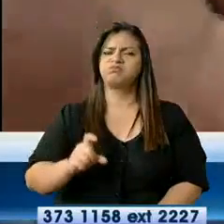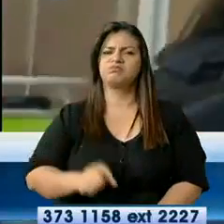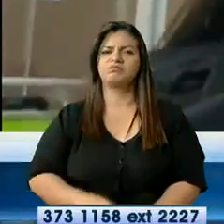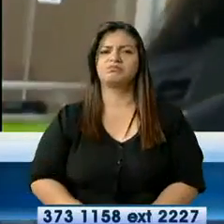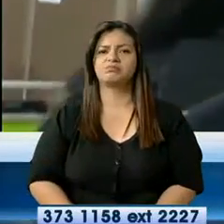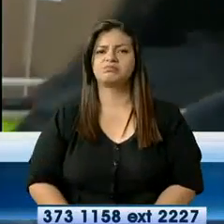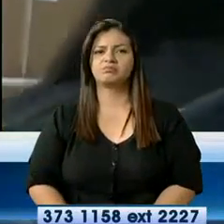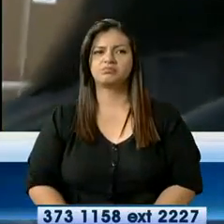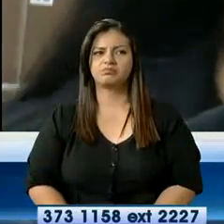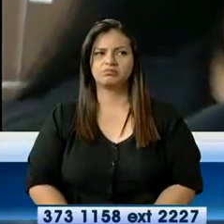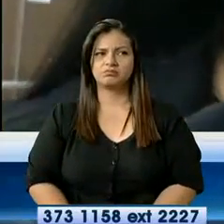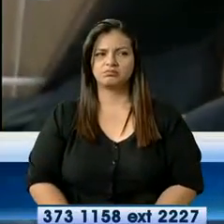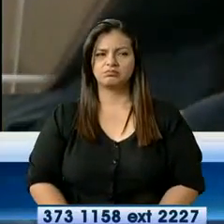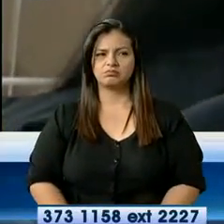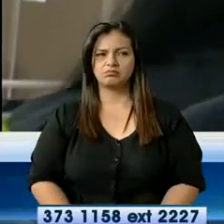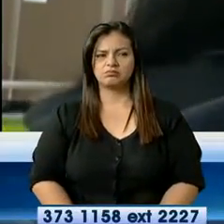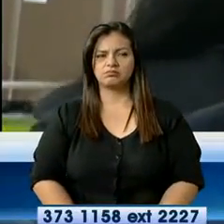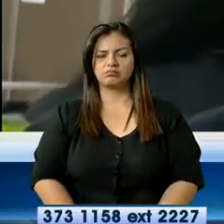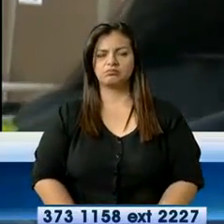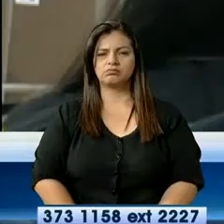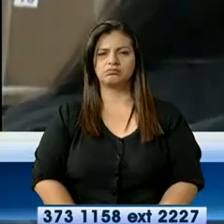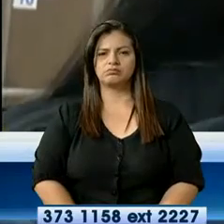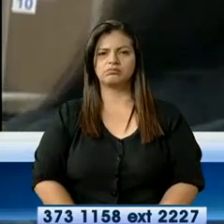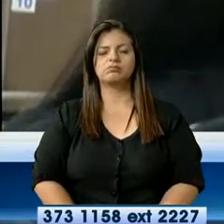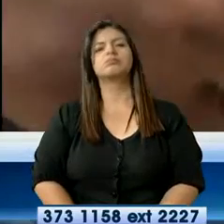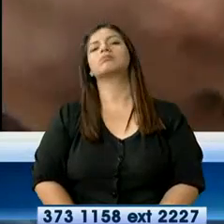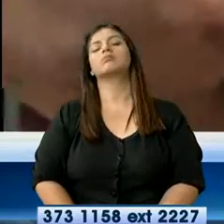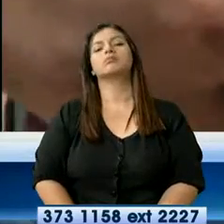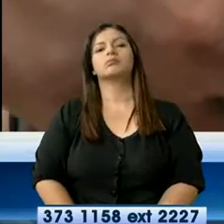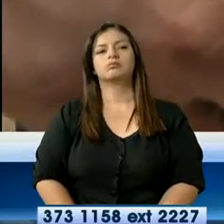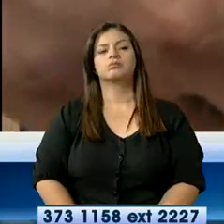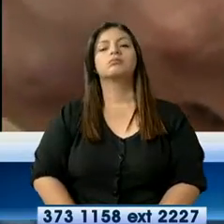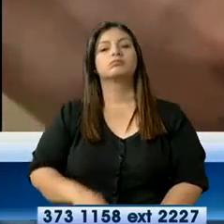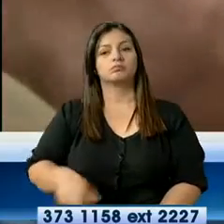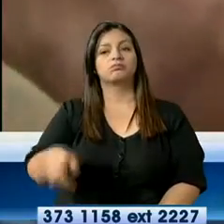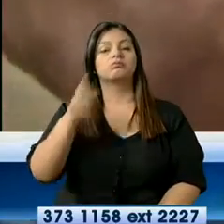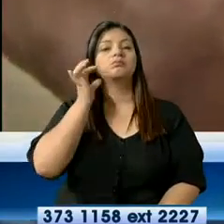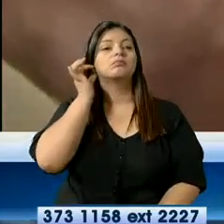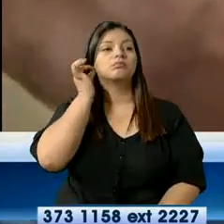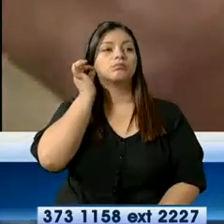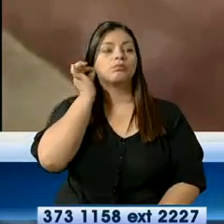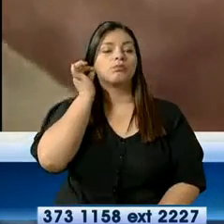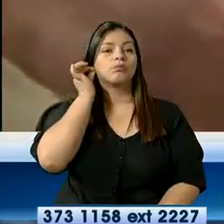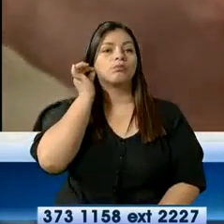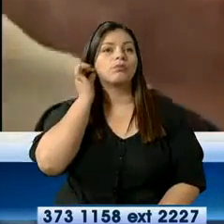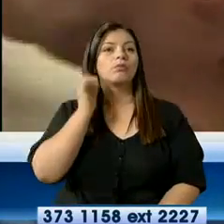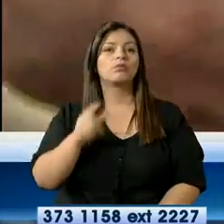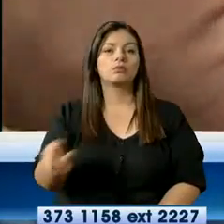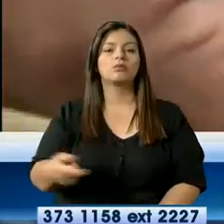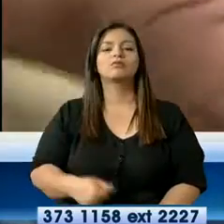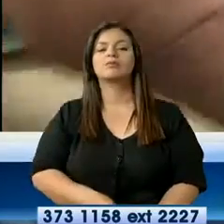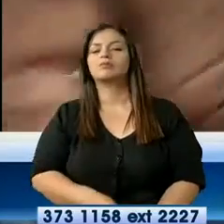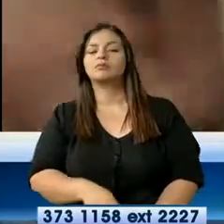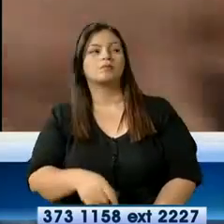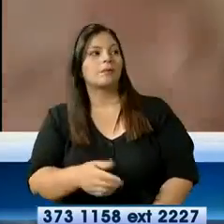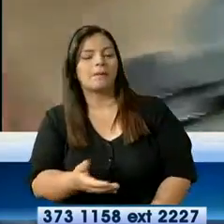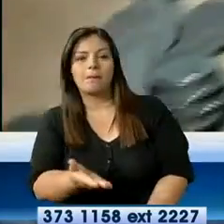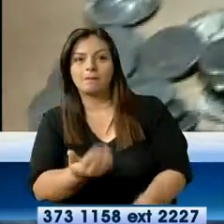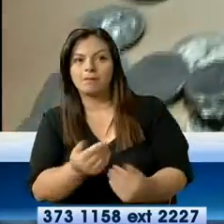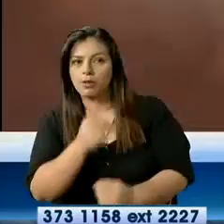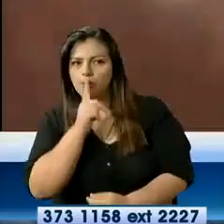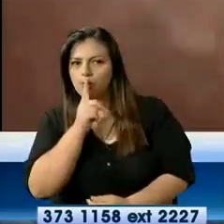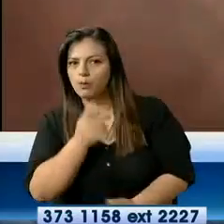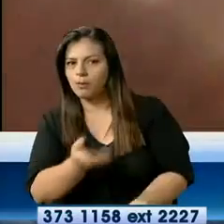efectivo. En la cooperativa El Fortín fue encontrada con un cruce de manos con los